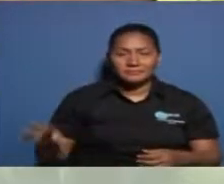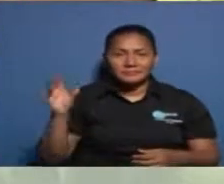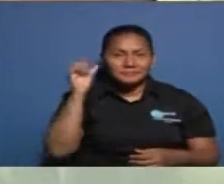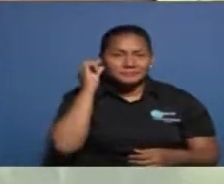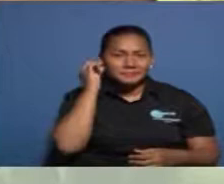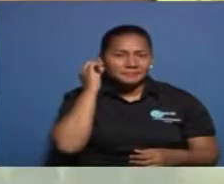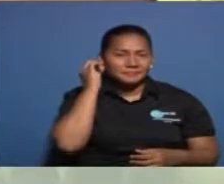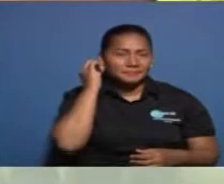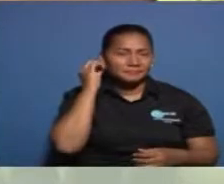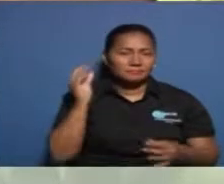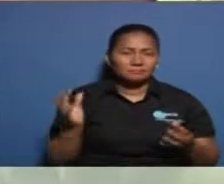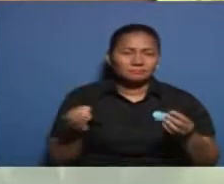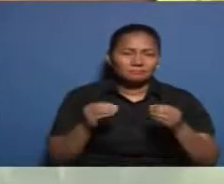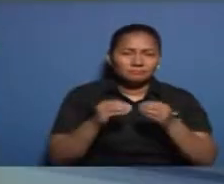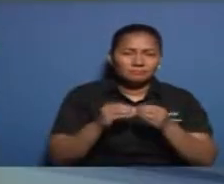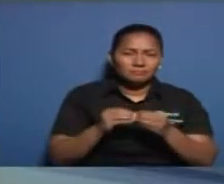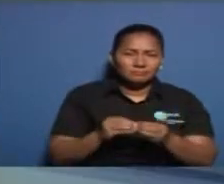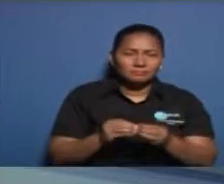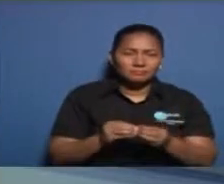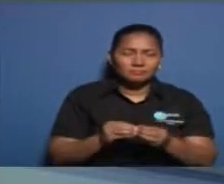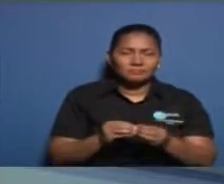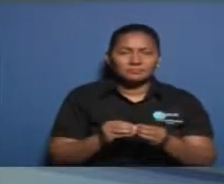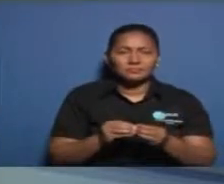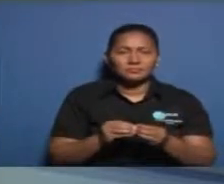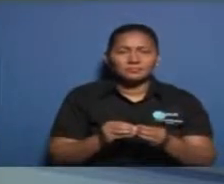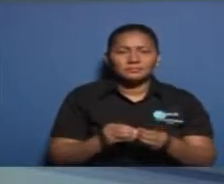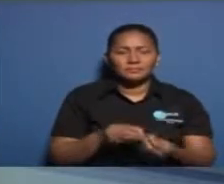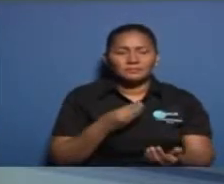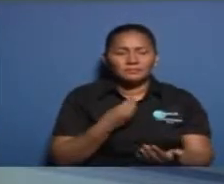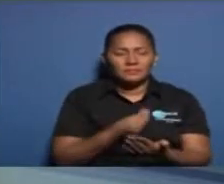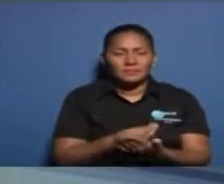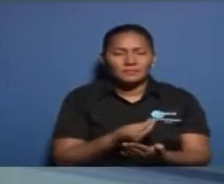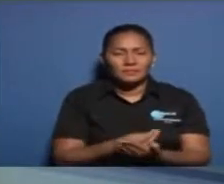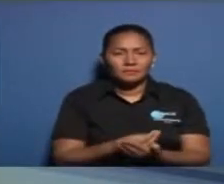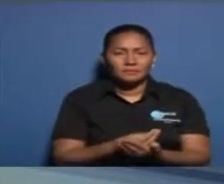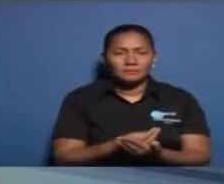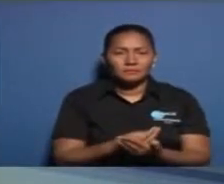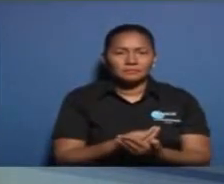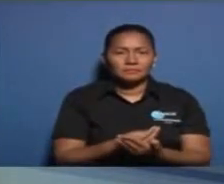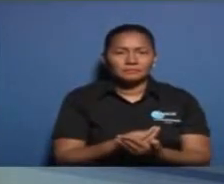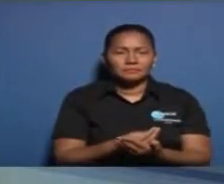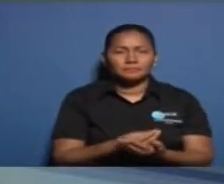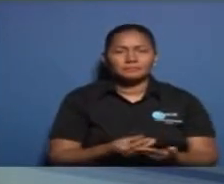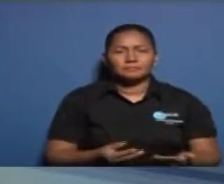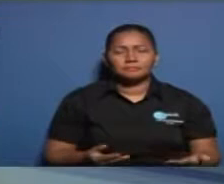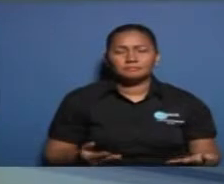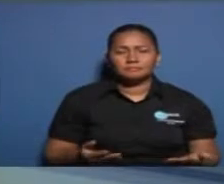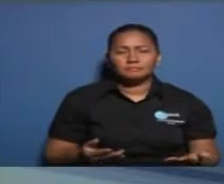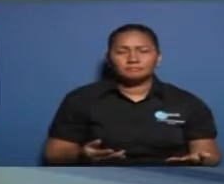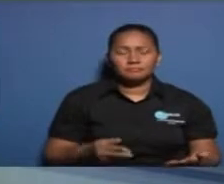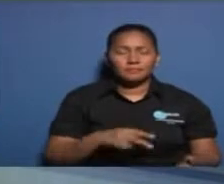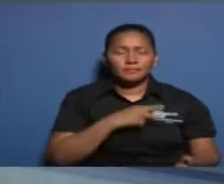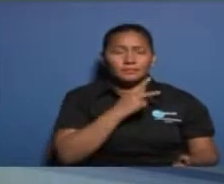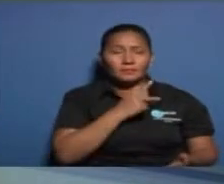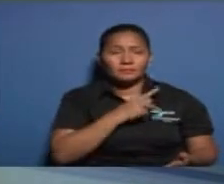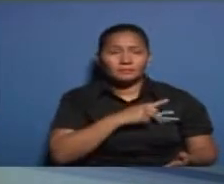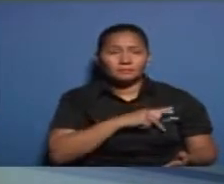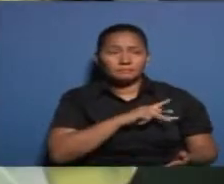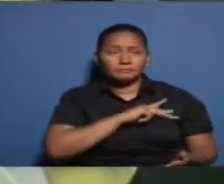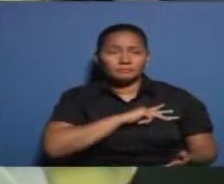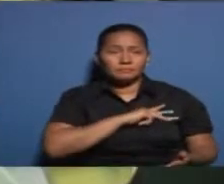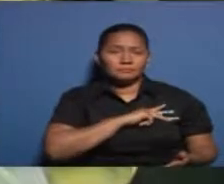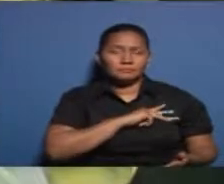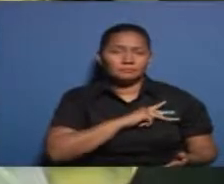hay que tener un caudal económico amén de la personalidad los